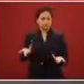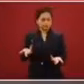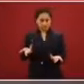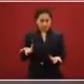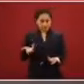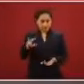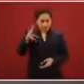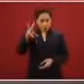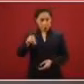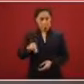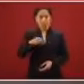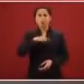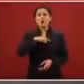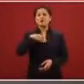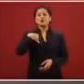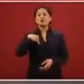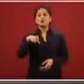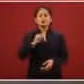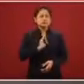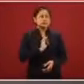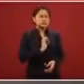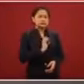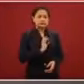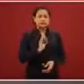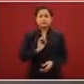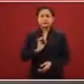sea, por esa paranoia.